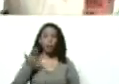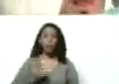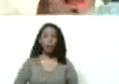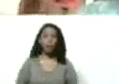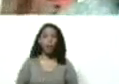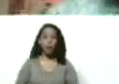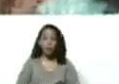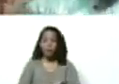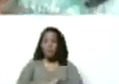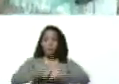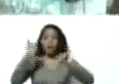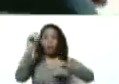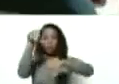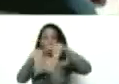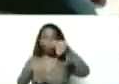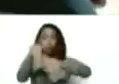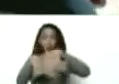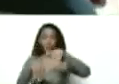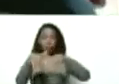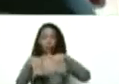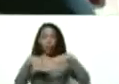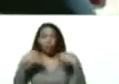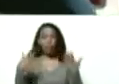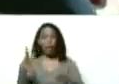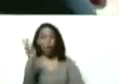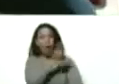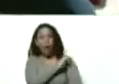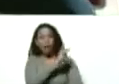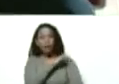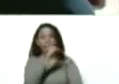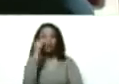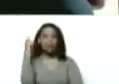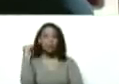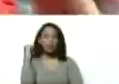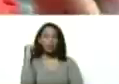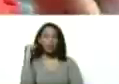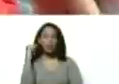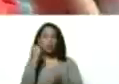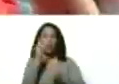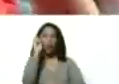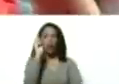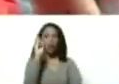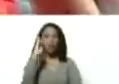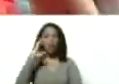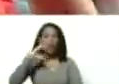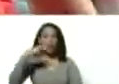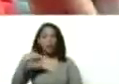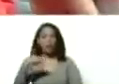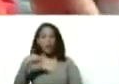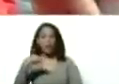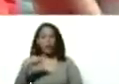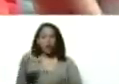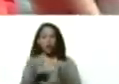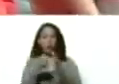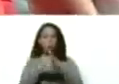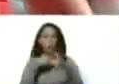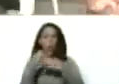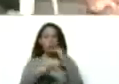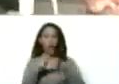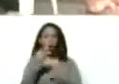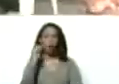culmina con la elección de los jefes y jefas de las VCH de las unidades de batalla Bolívar Chávez